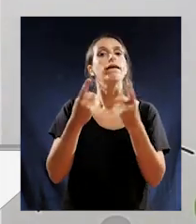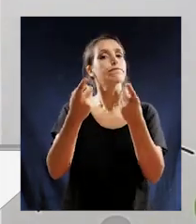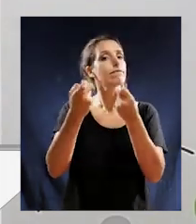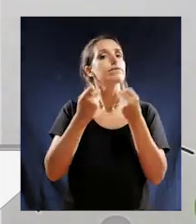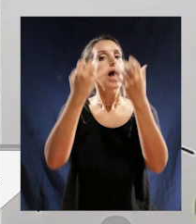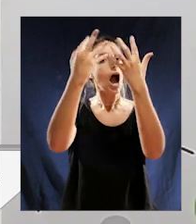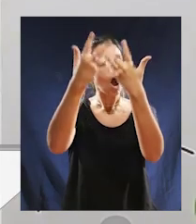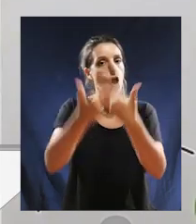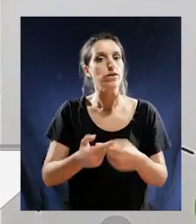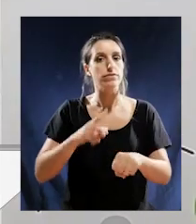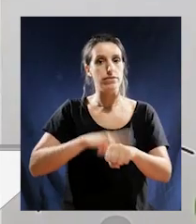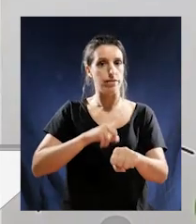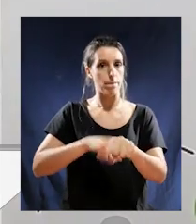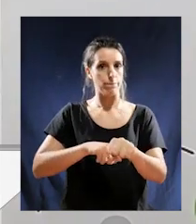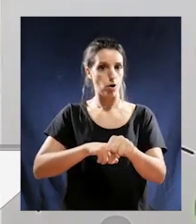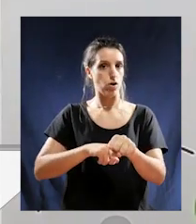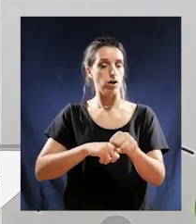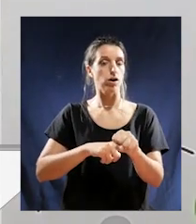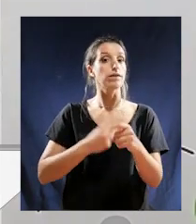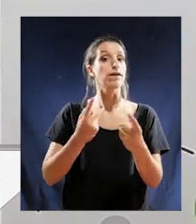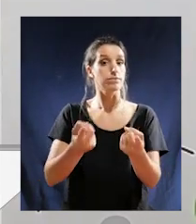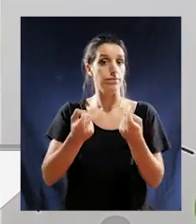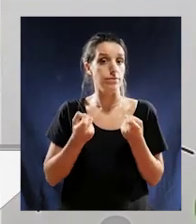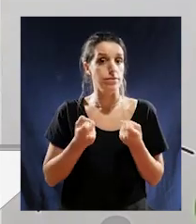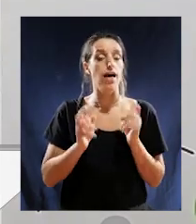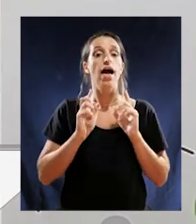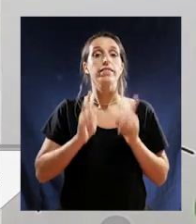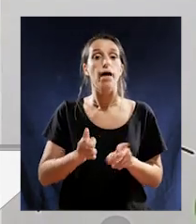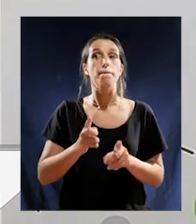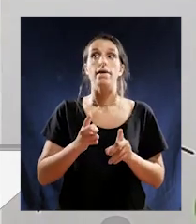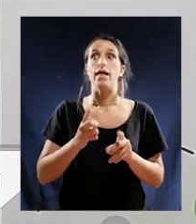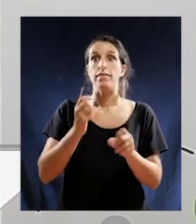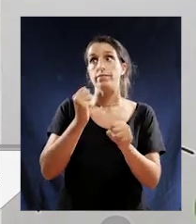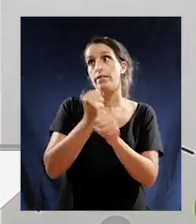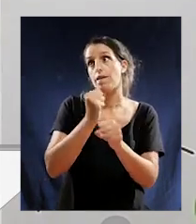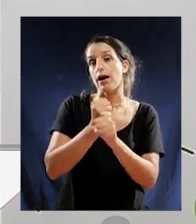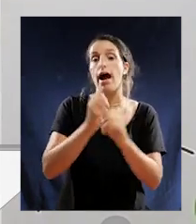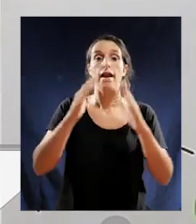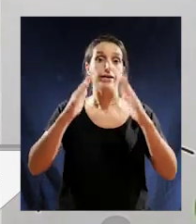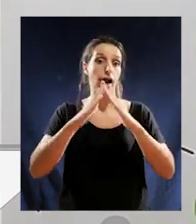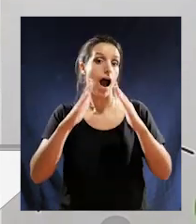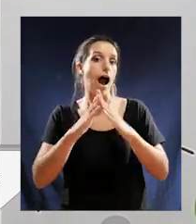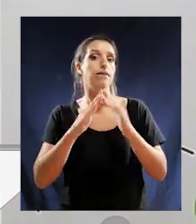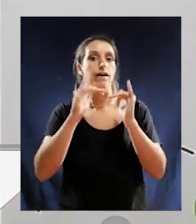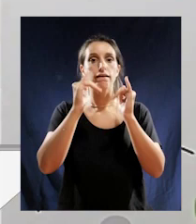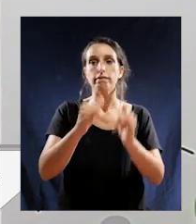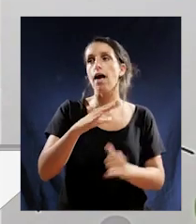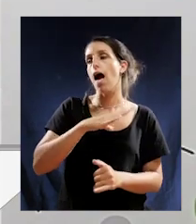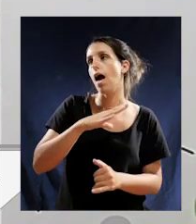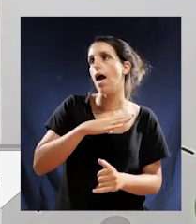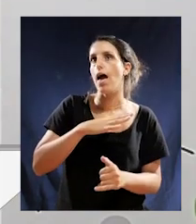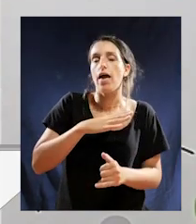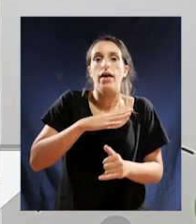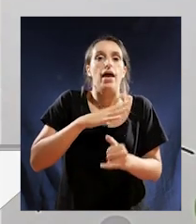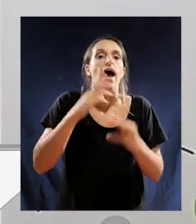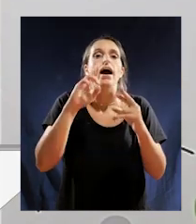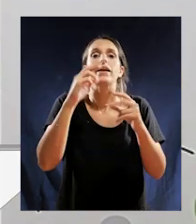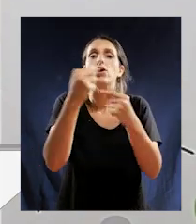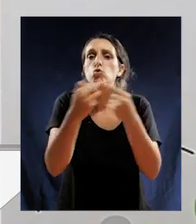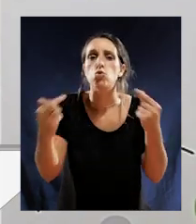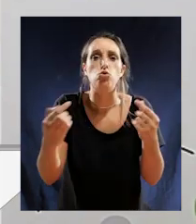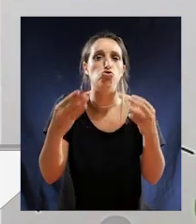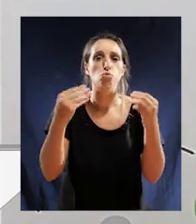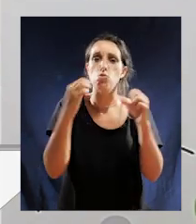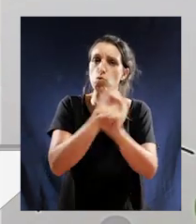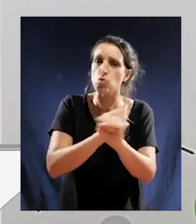la casa quiero decir requiere organización y requiere ordenamiento del tiempo y también el teletrabajo aunque sea en casa y tengamos